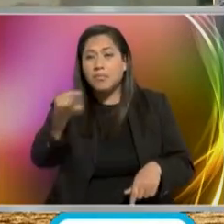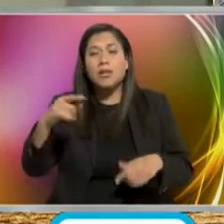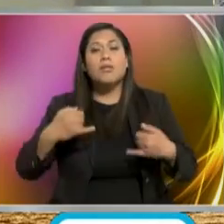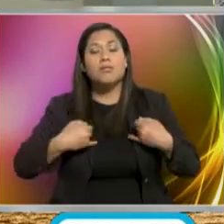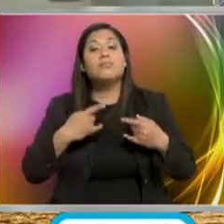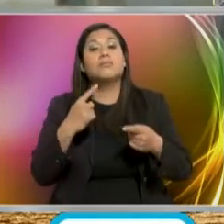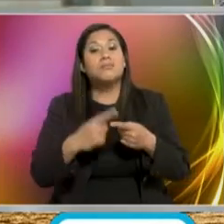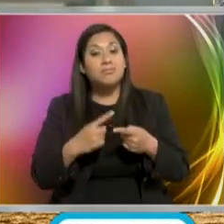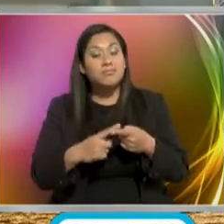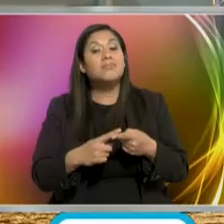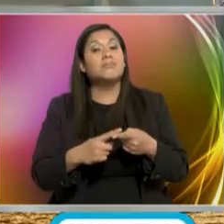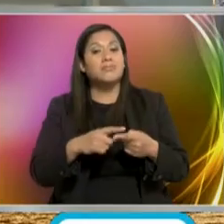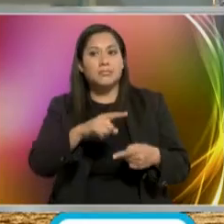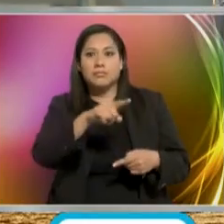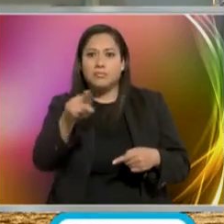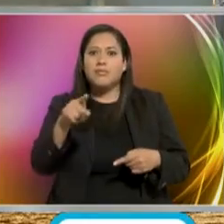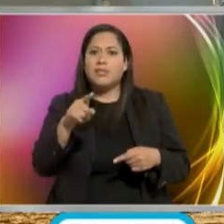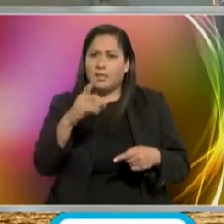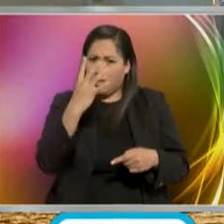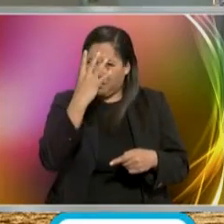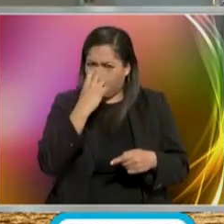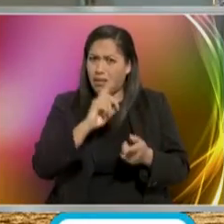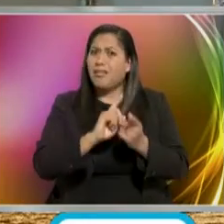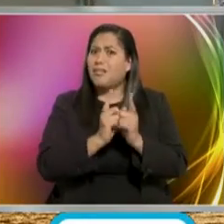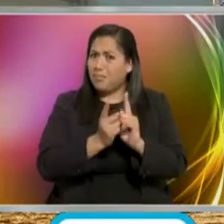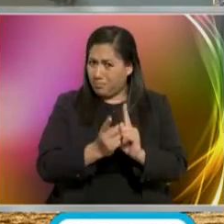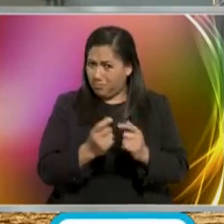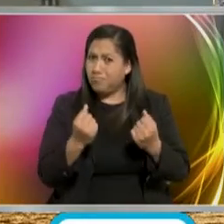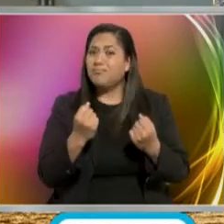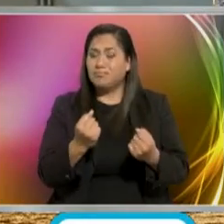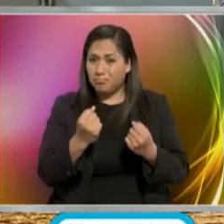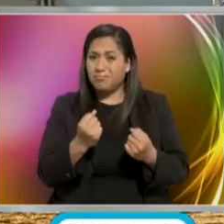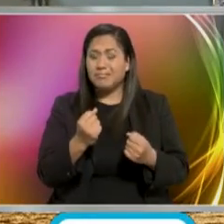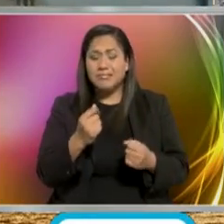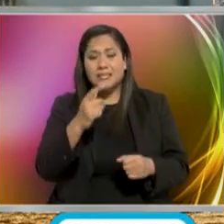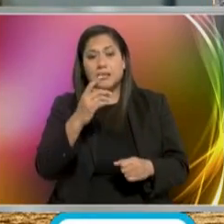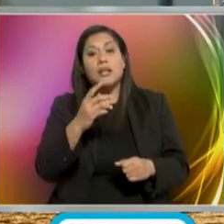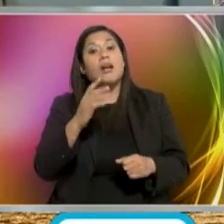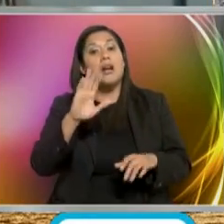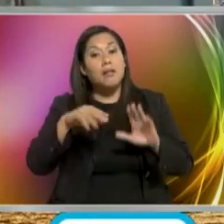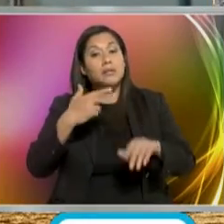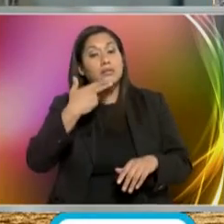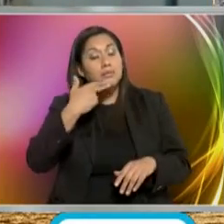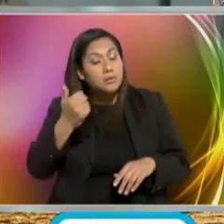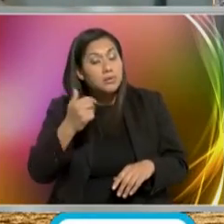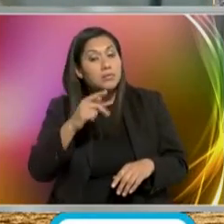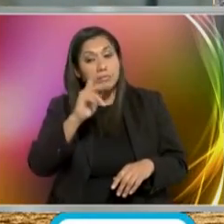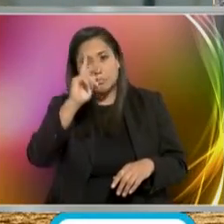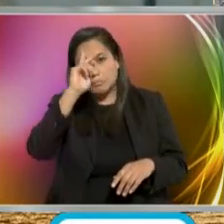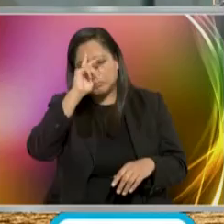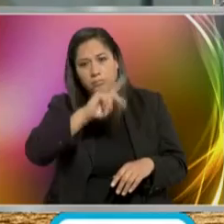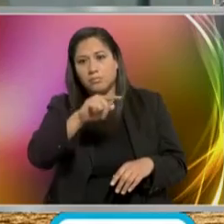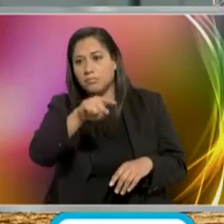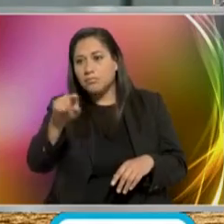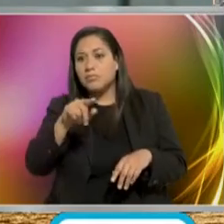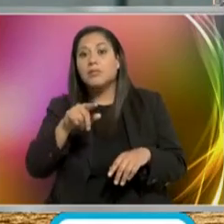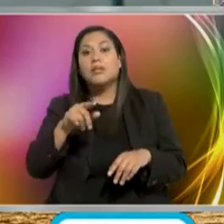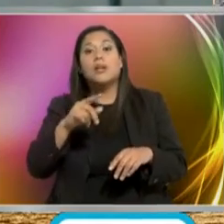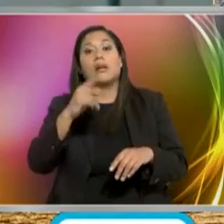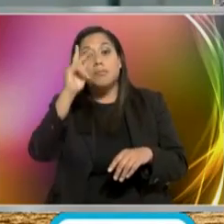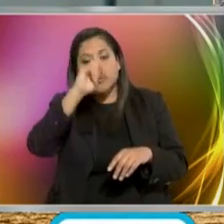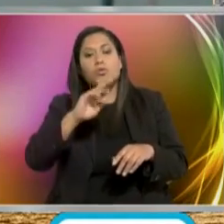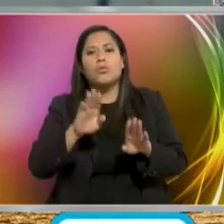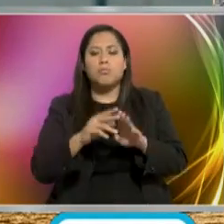más pubertos que están deprimiéndose de tal forma que llegan a quitarse la vida, y lo peor de todo, lo están subiendo a